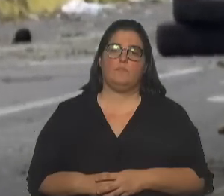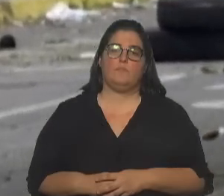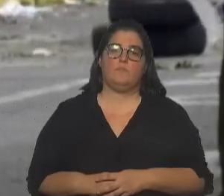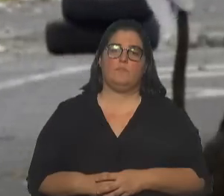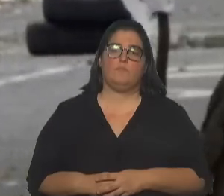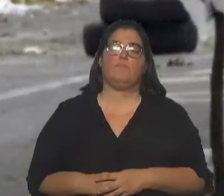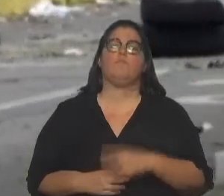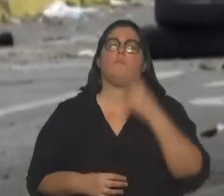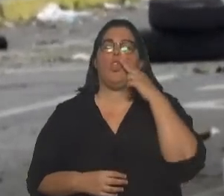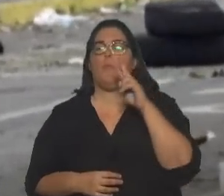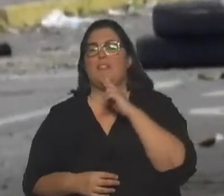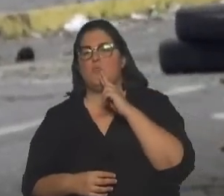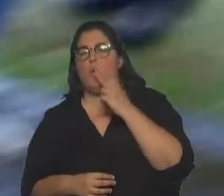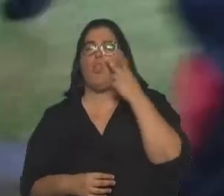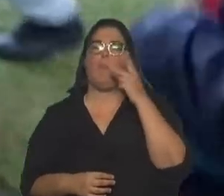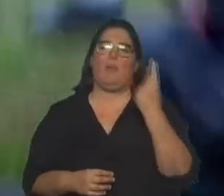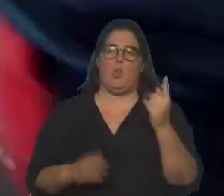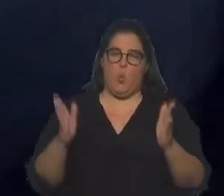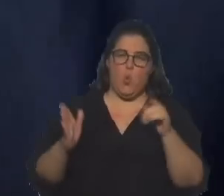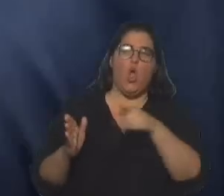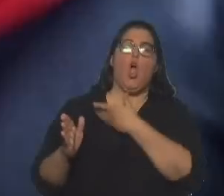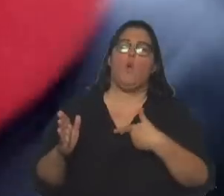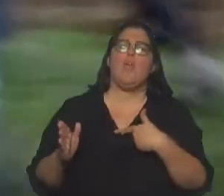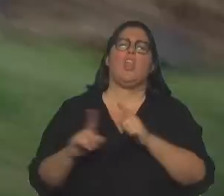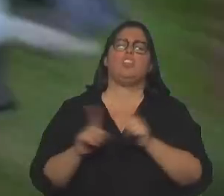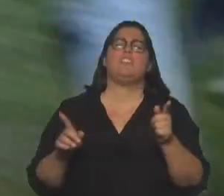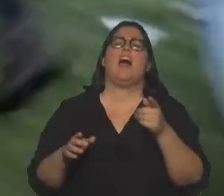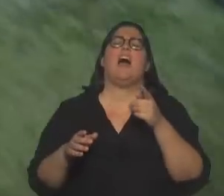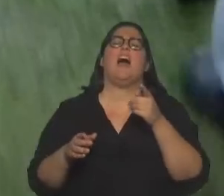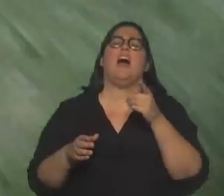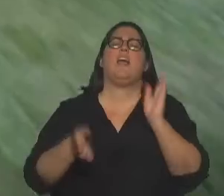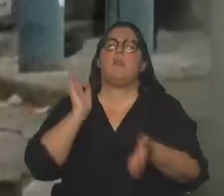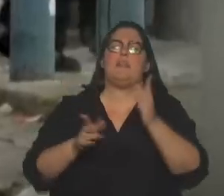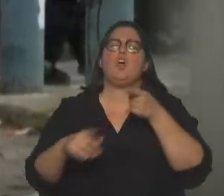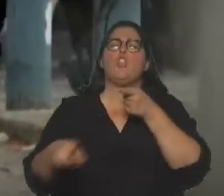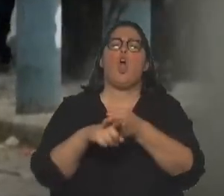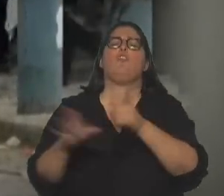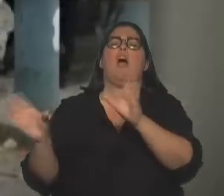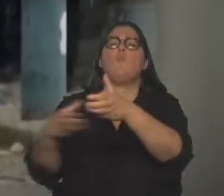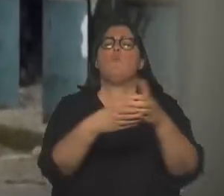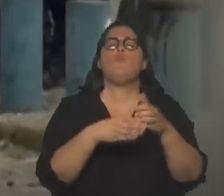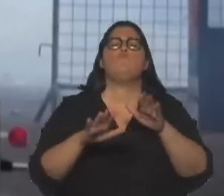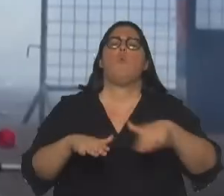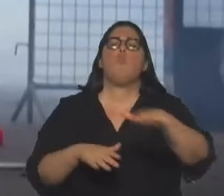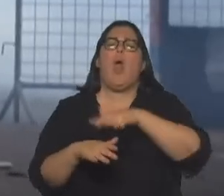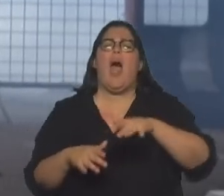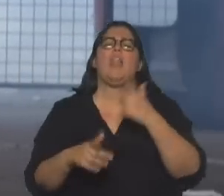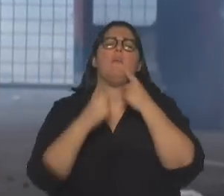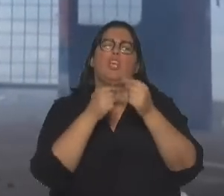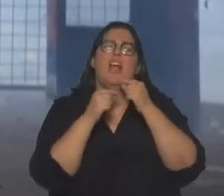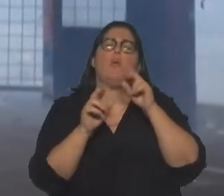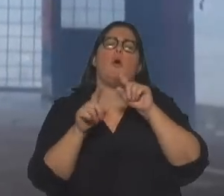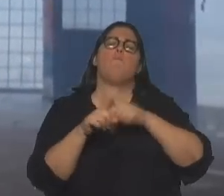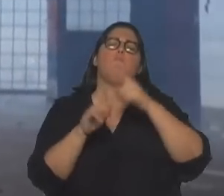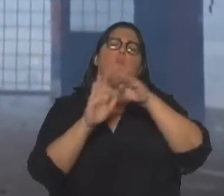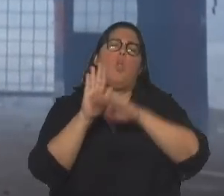Entre 2019 y 2021, el gobierno desplegó una brutal represión contra los movimientos populares que protestaban por diversas políticas y